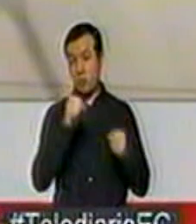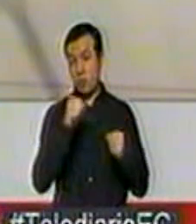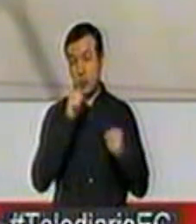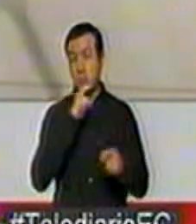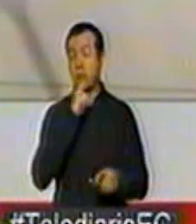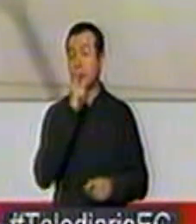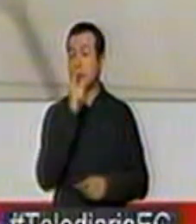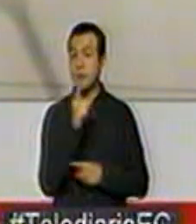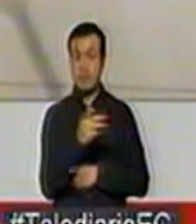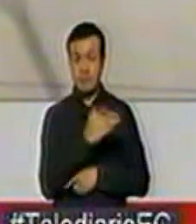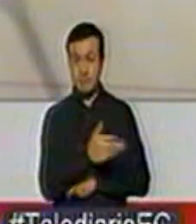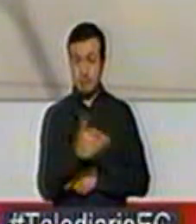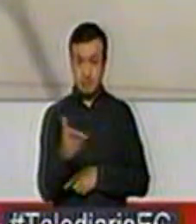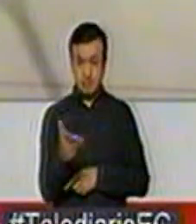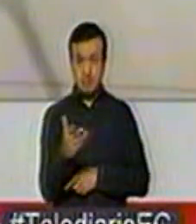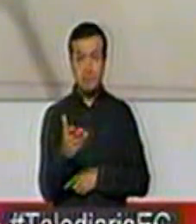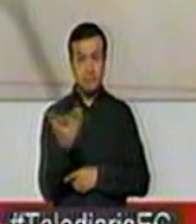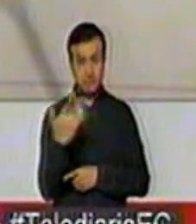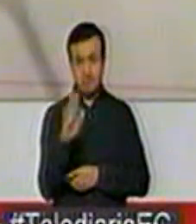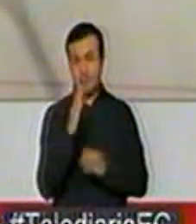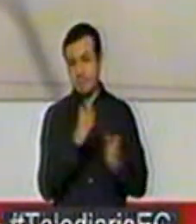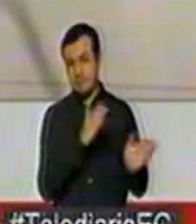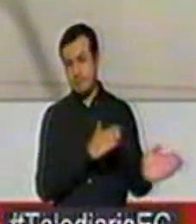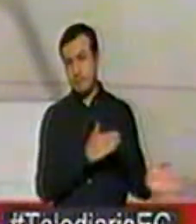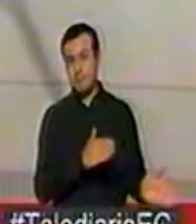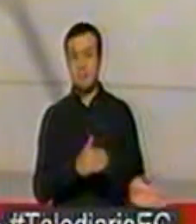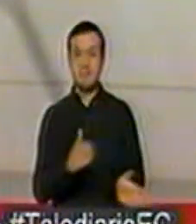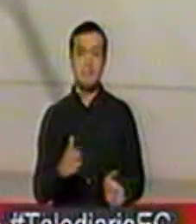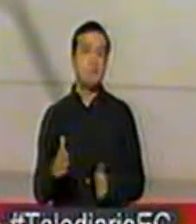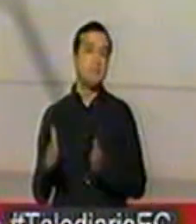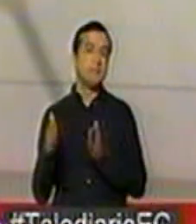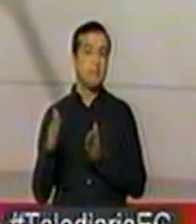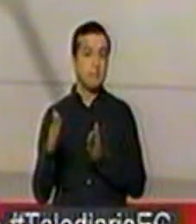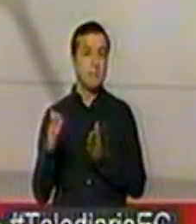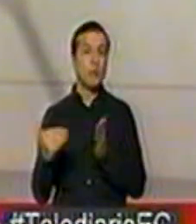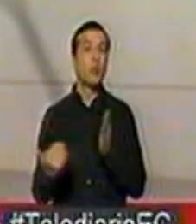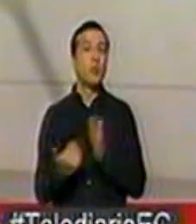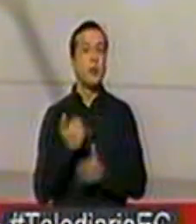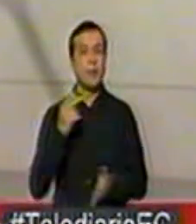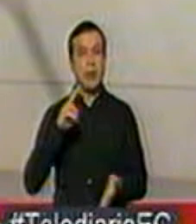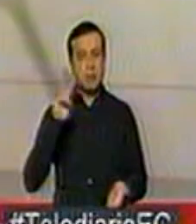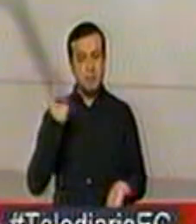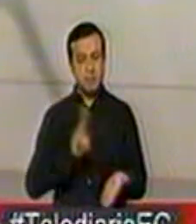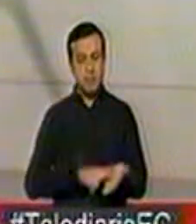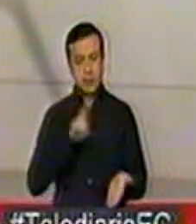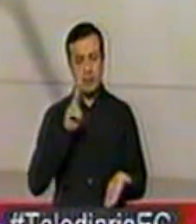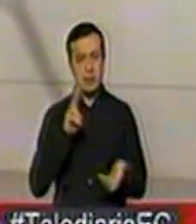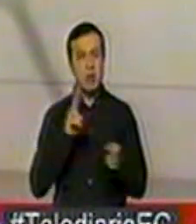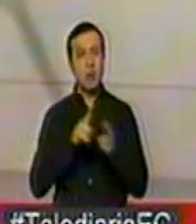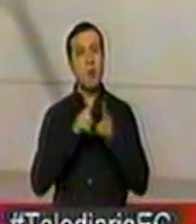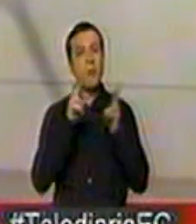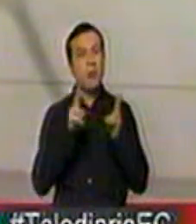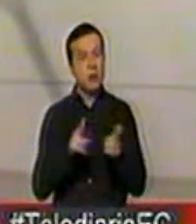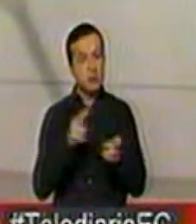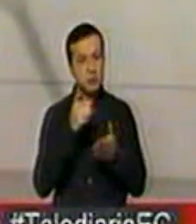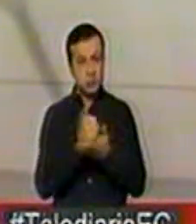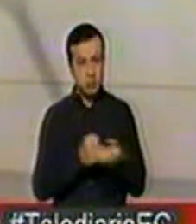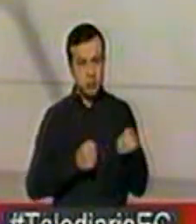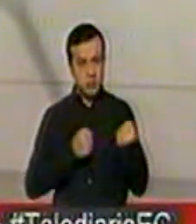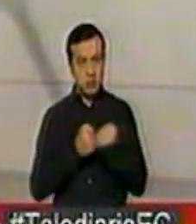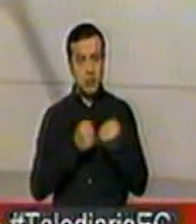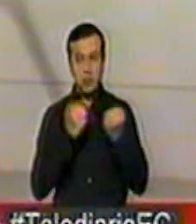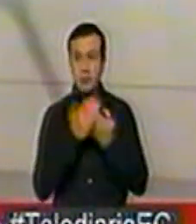muy difícil, hemos establecido esta visa de carácter humanitario para